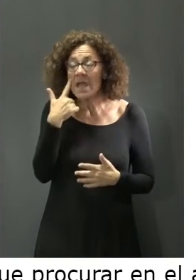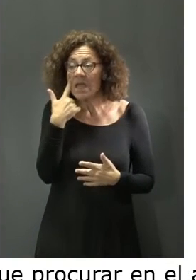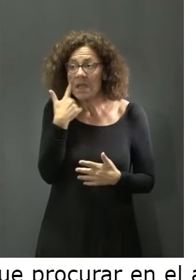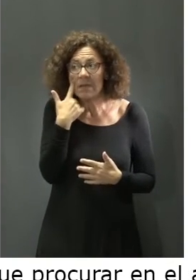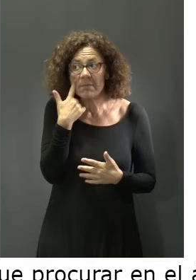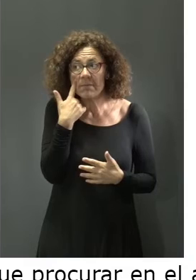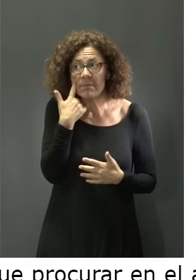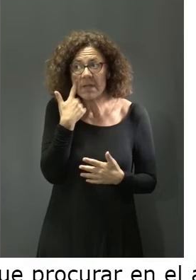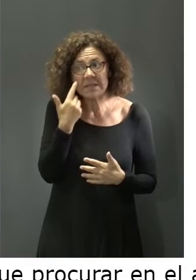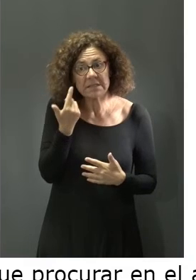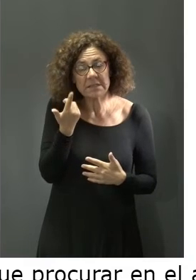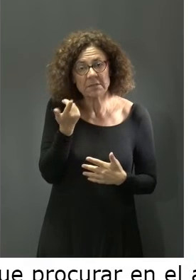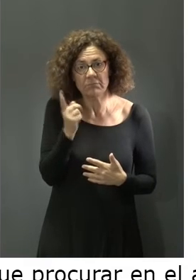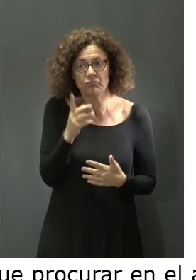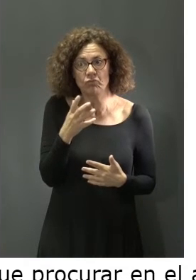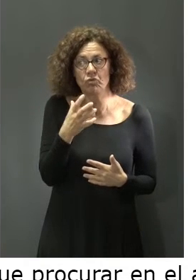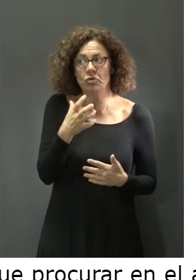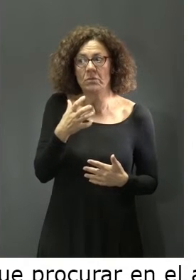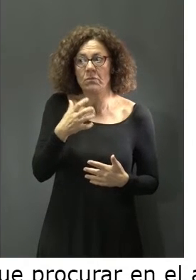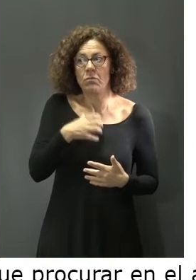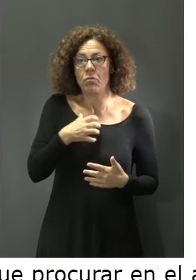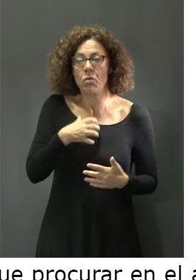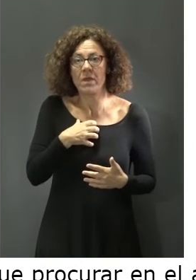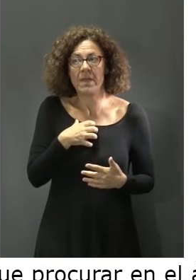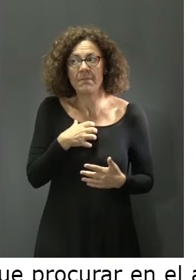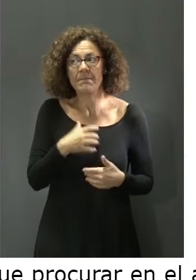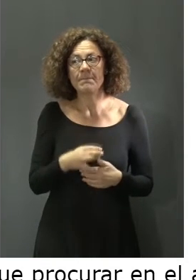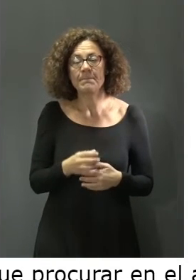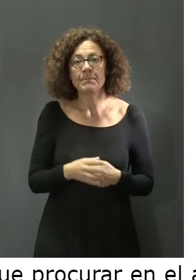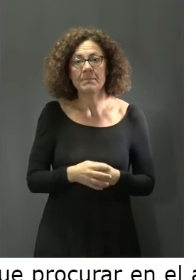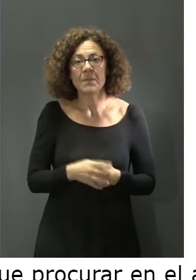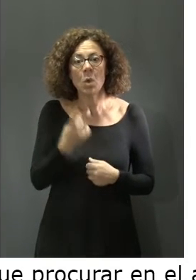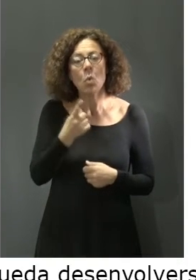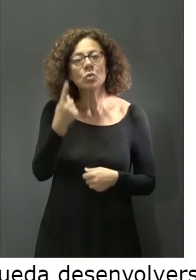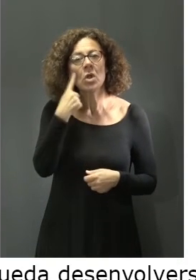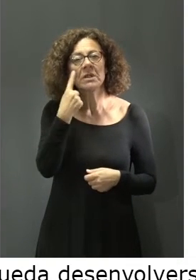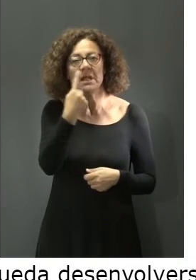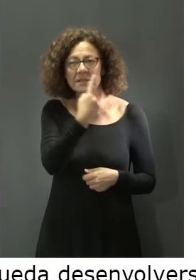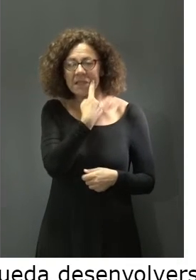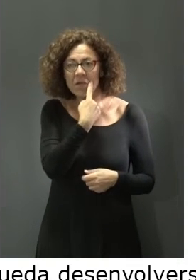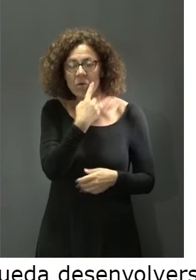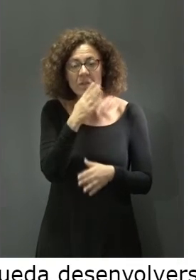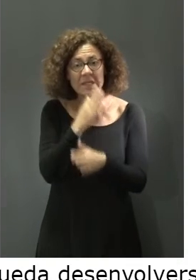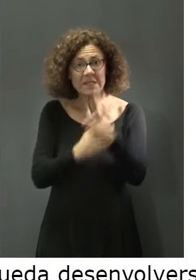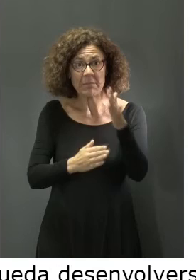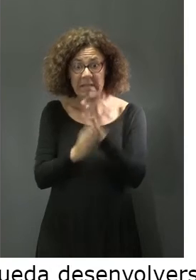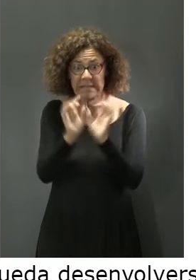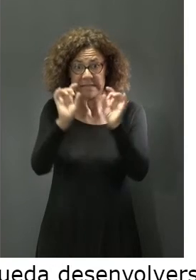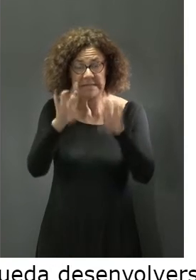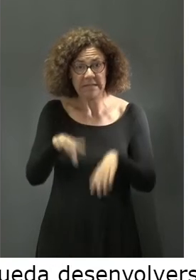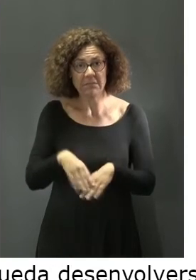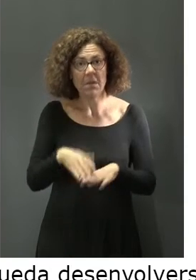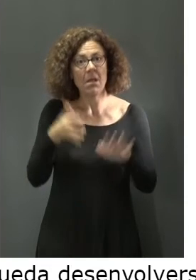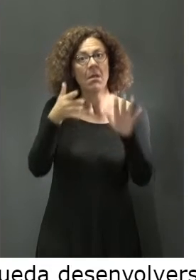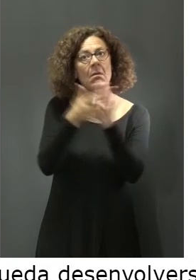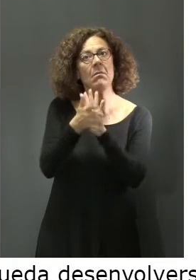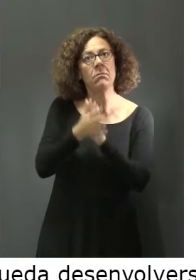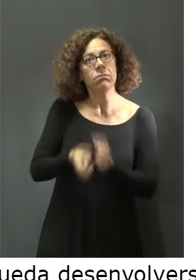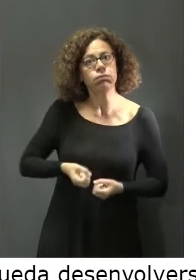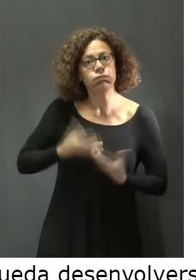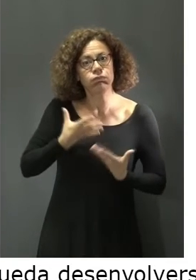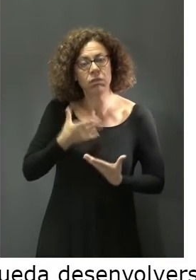absolutamente inapropiado que un testigo que no tenga discapacidad, por ejemplo, pueda expresarse en